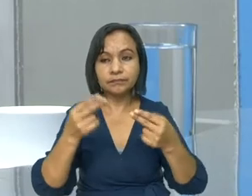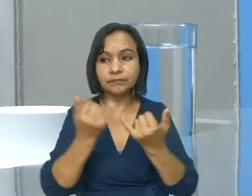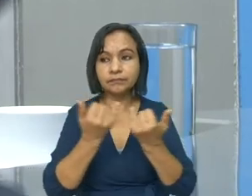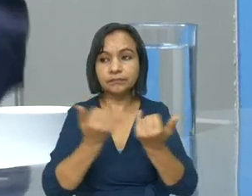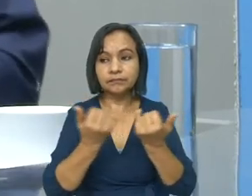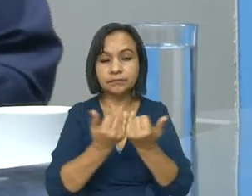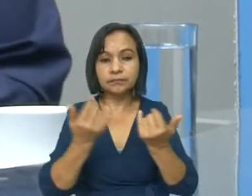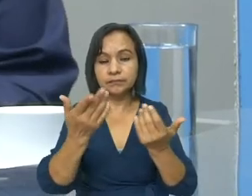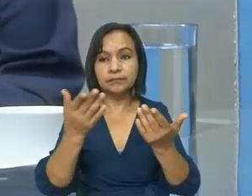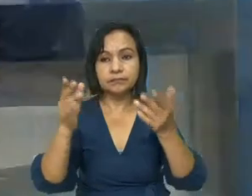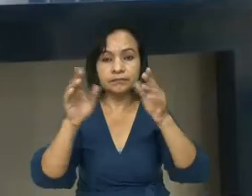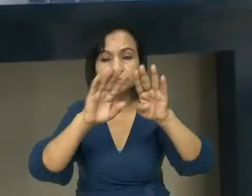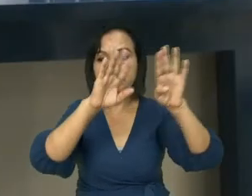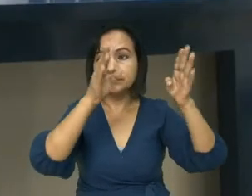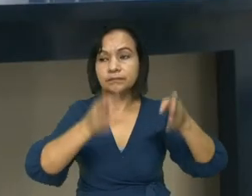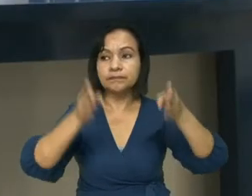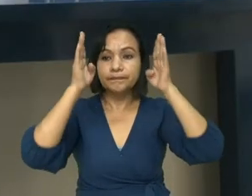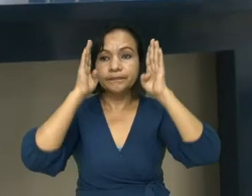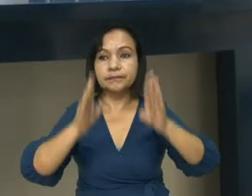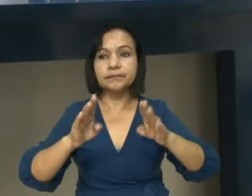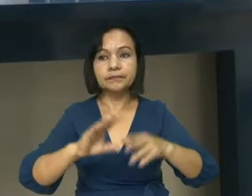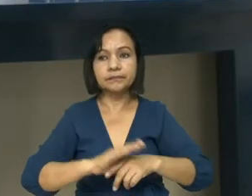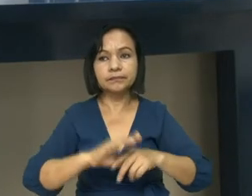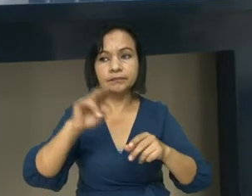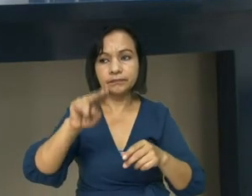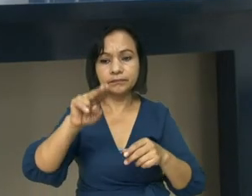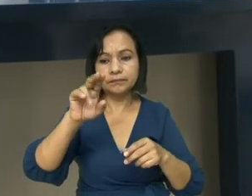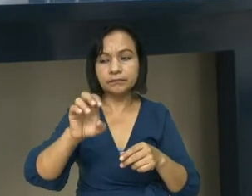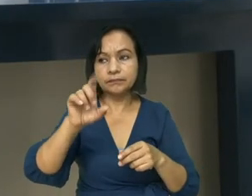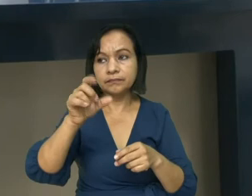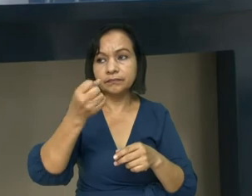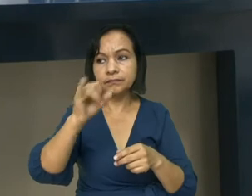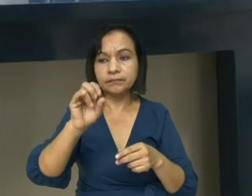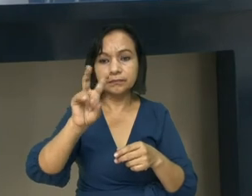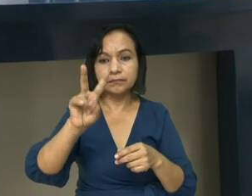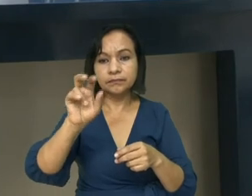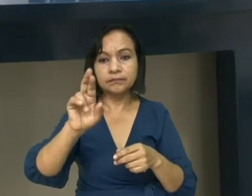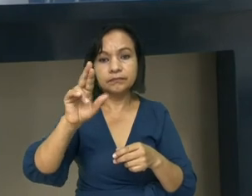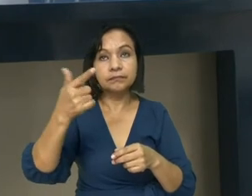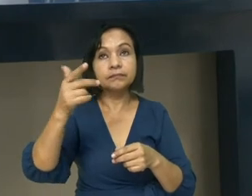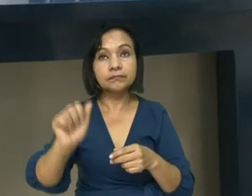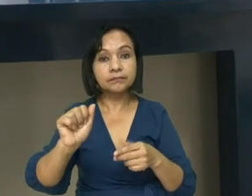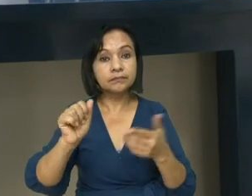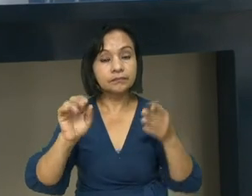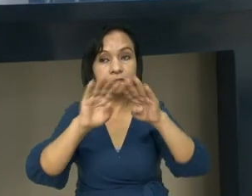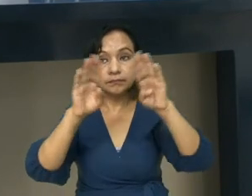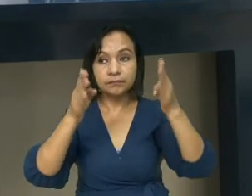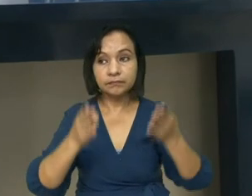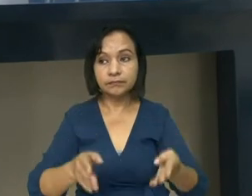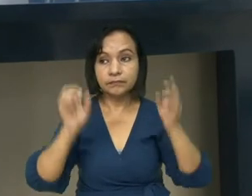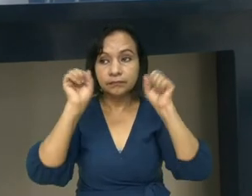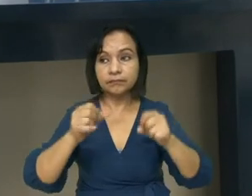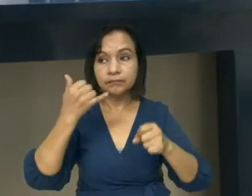número de la compañera que te atiende ahí, Nelcy Vargas, para que pues la gente